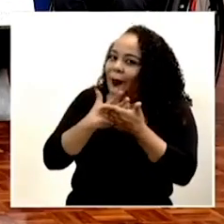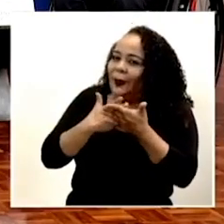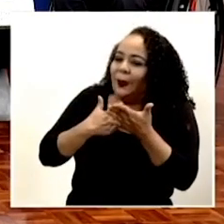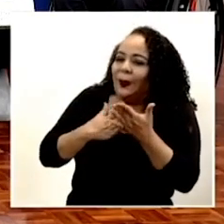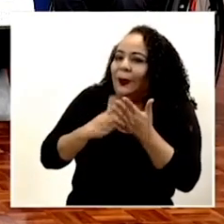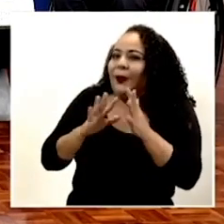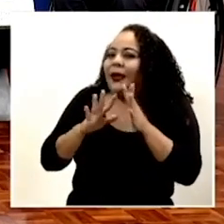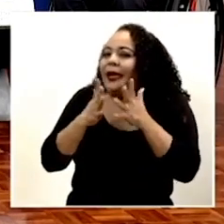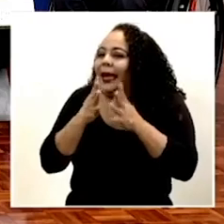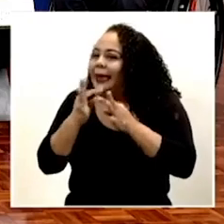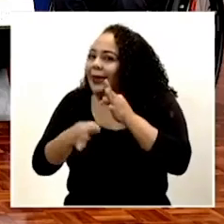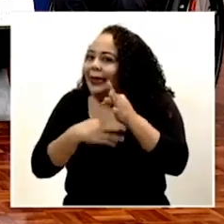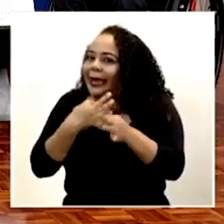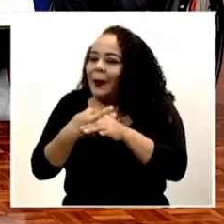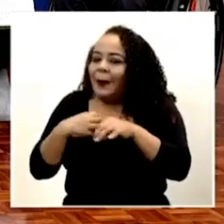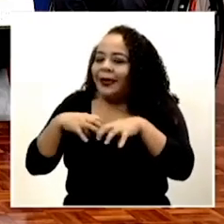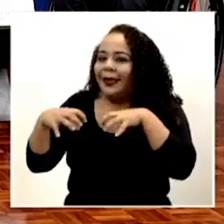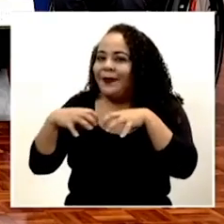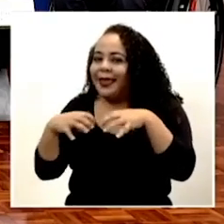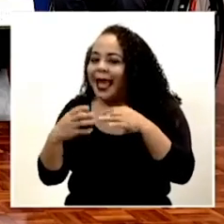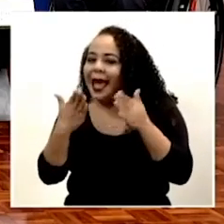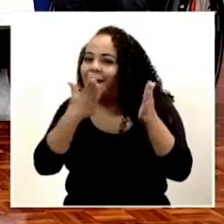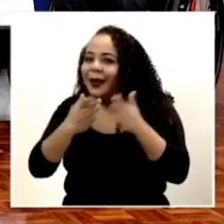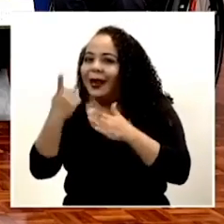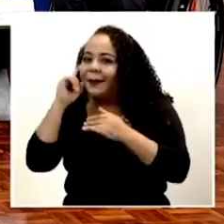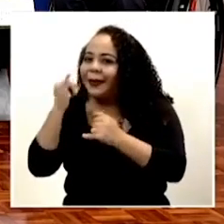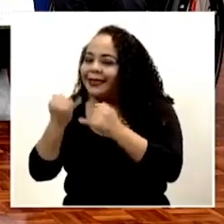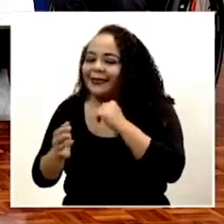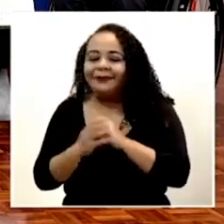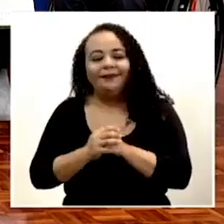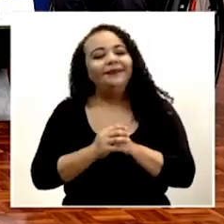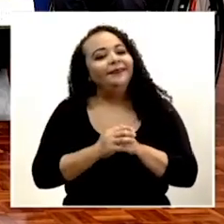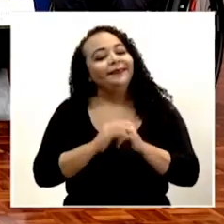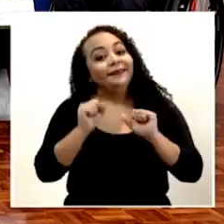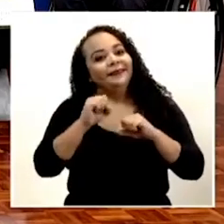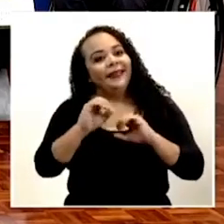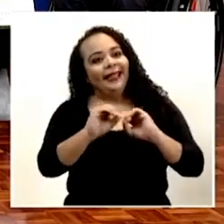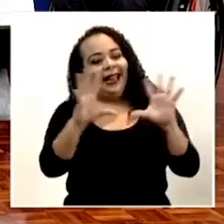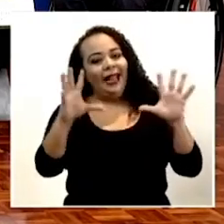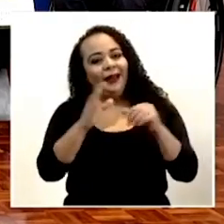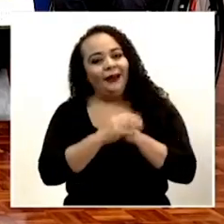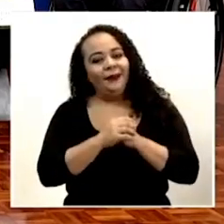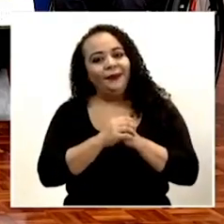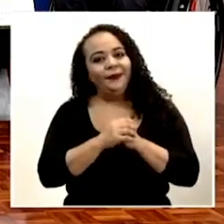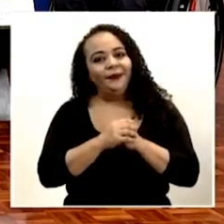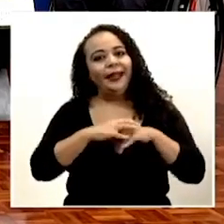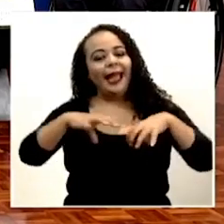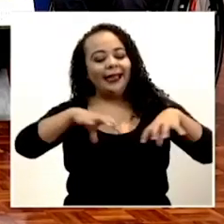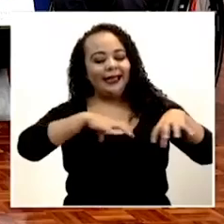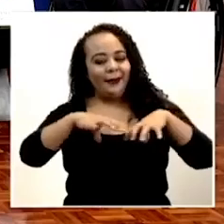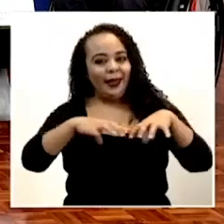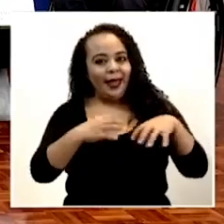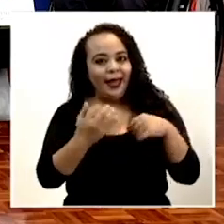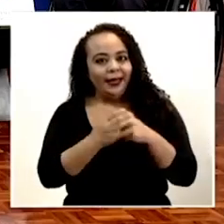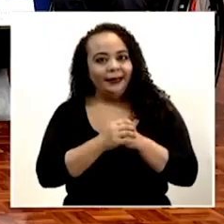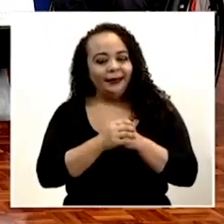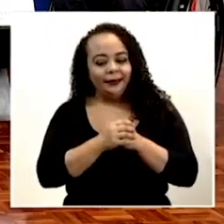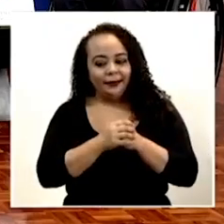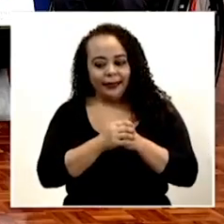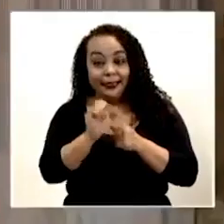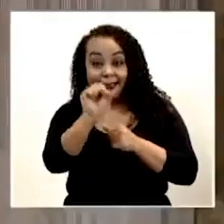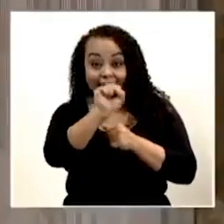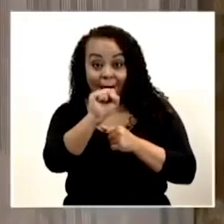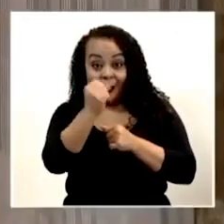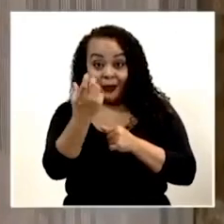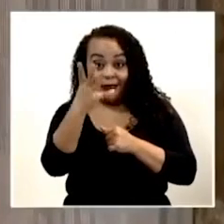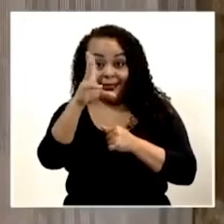qué tipo, en qué tipo de actividad está planeada para el cierre. Claro, bueno, eh, la actividad va a ser el sábado